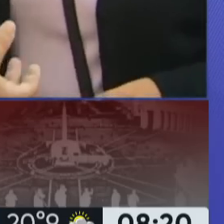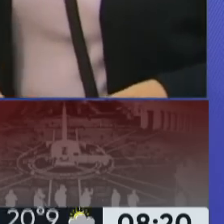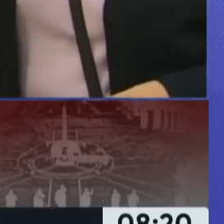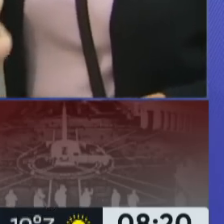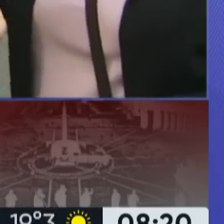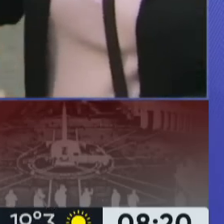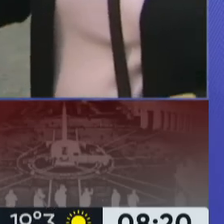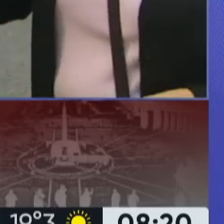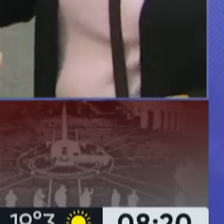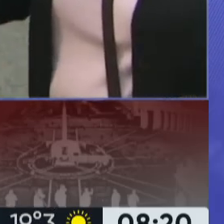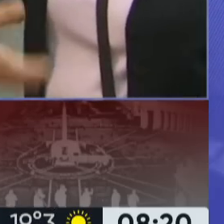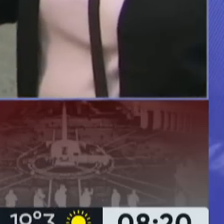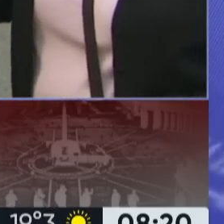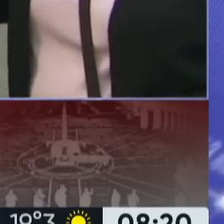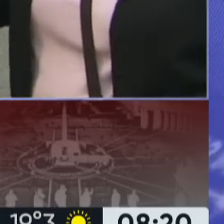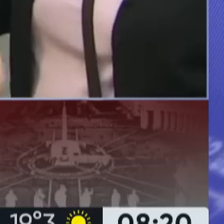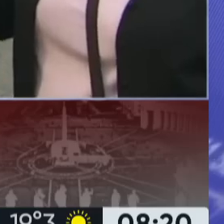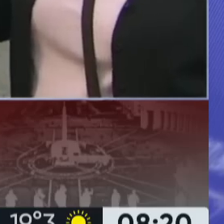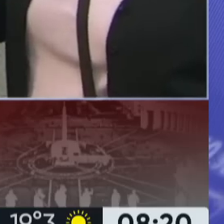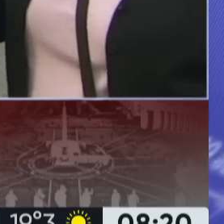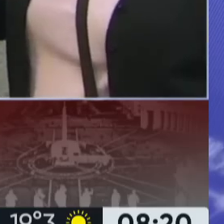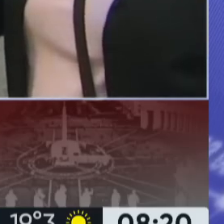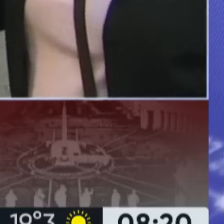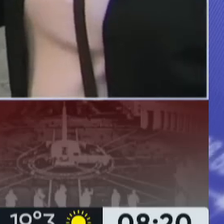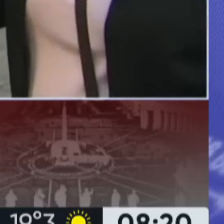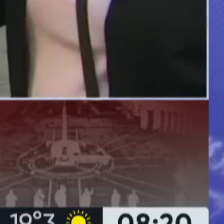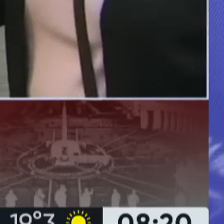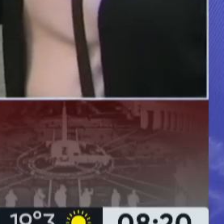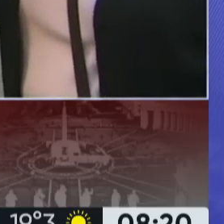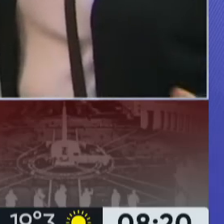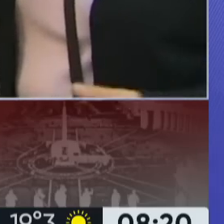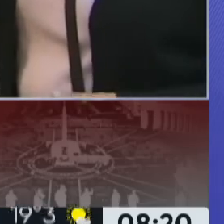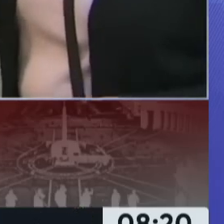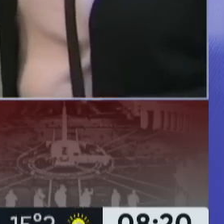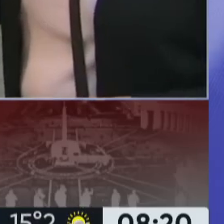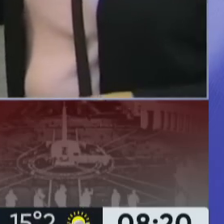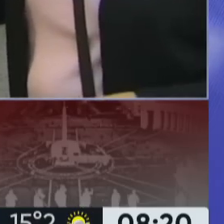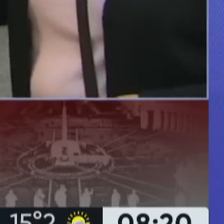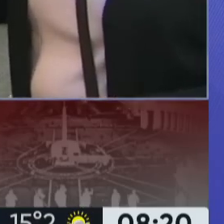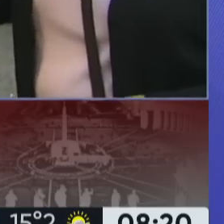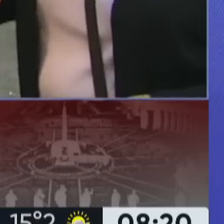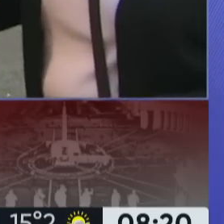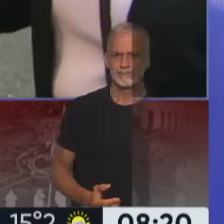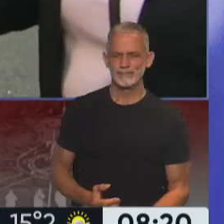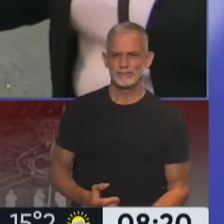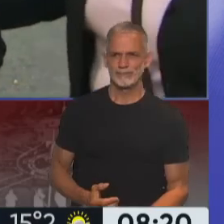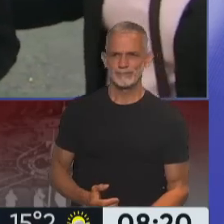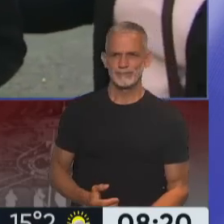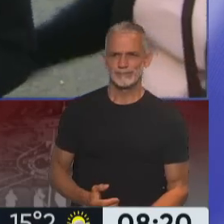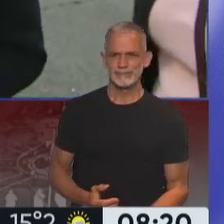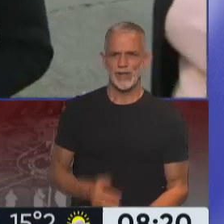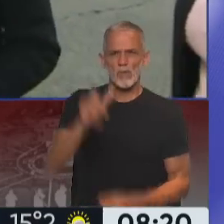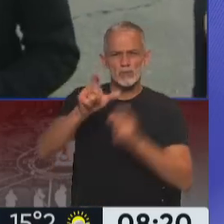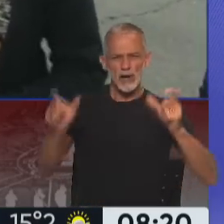mucha gente, obviamente que no dudaron en venir, en acercarse. No, es lo que corresponde. A ver, por acá,